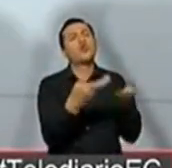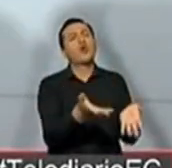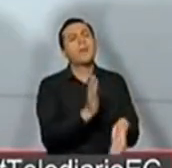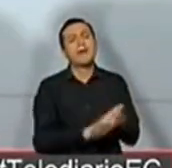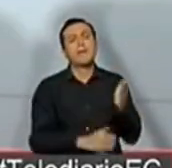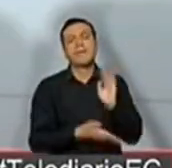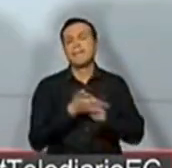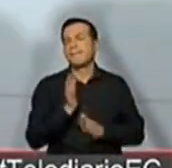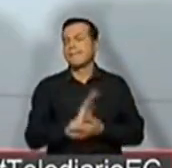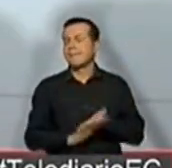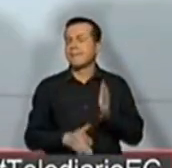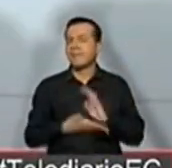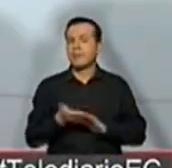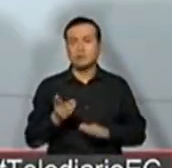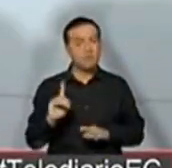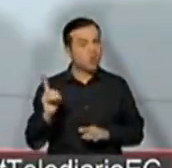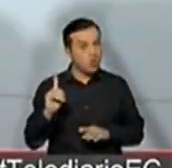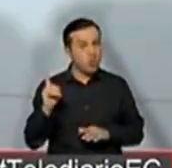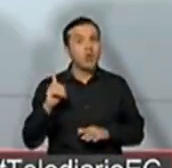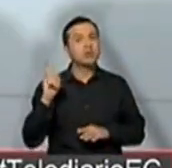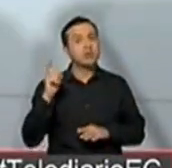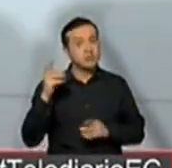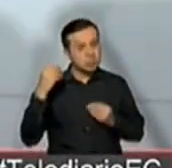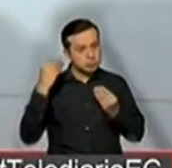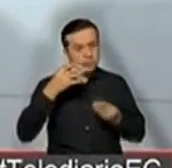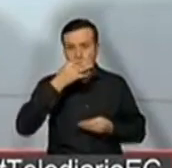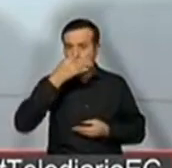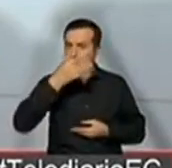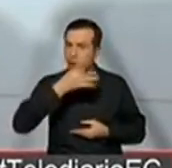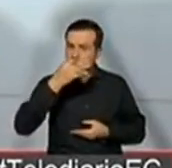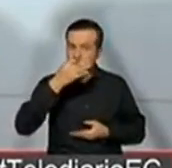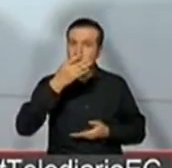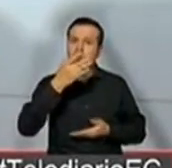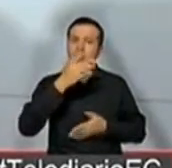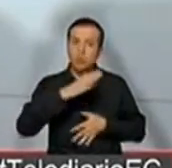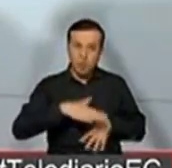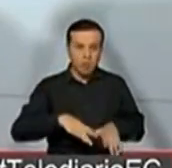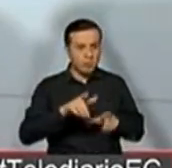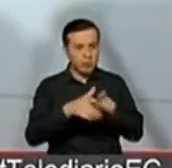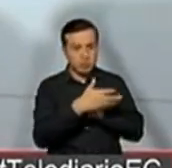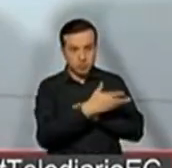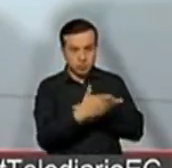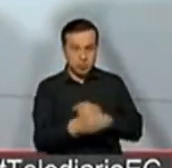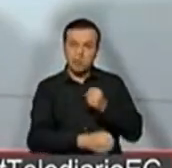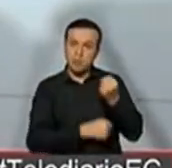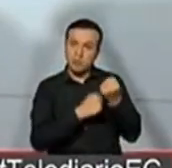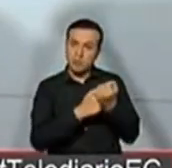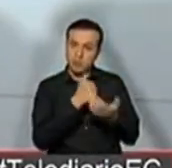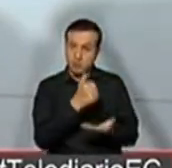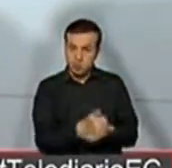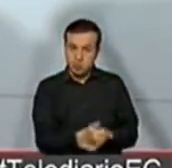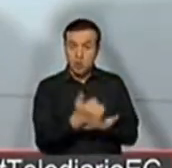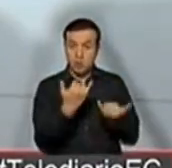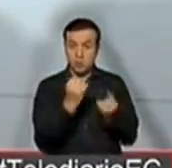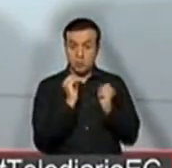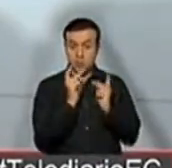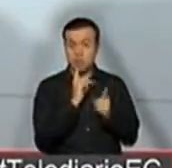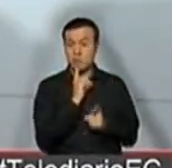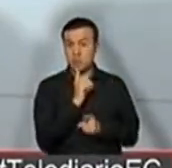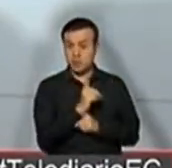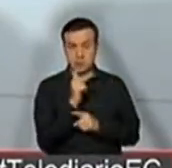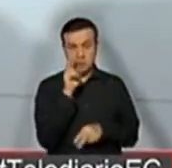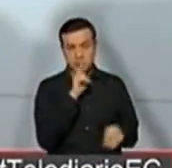que una burocracia, no, que llegue al verdadero pueblo esos beneficios. Esta es una oportunidad